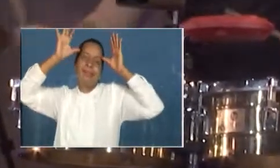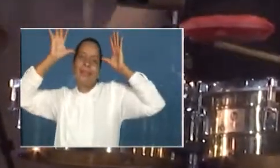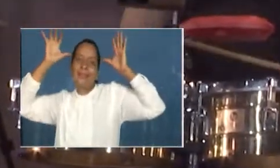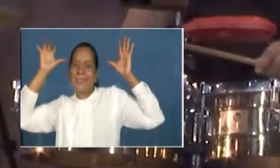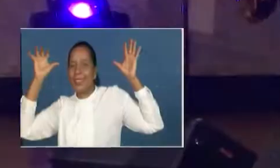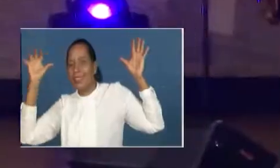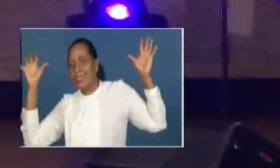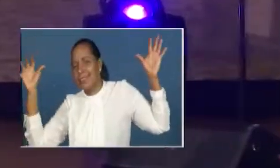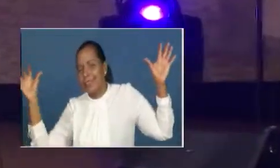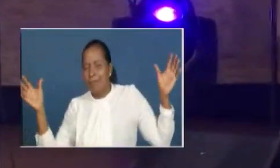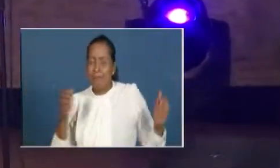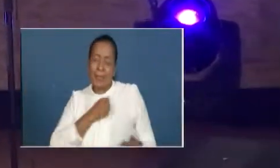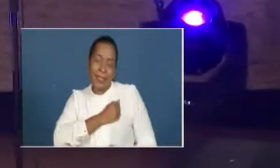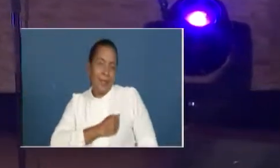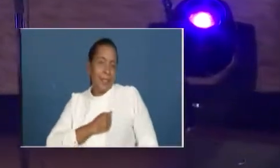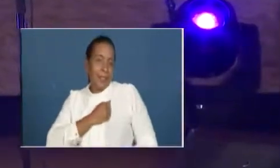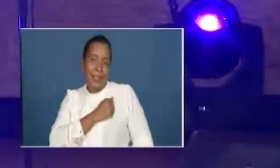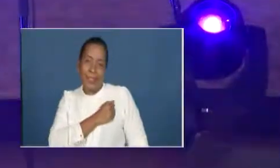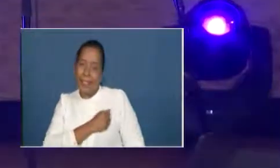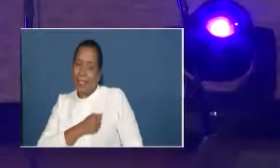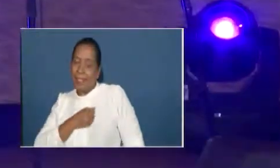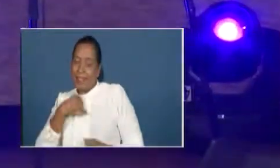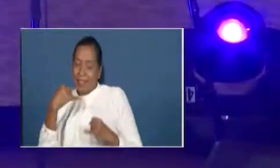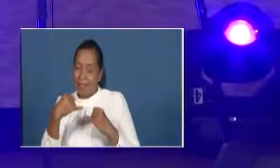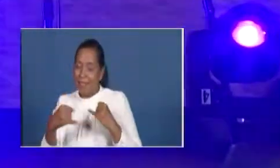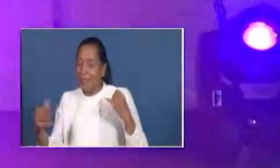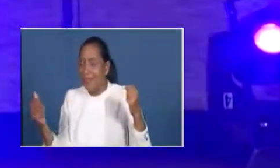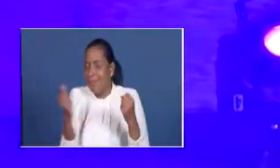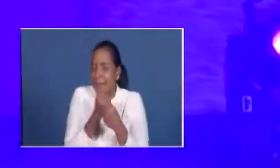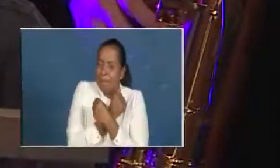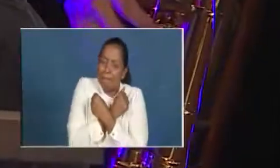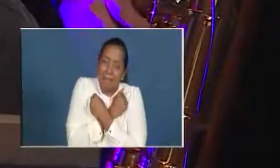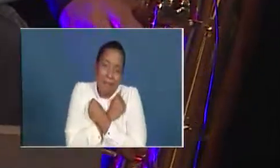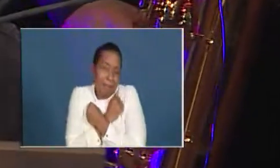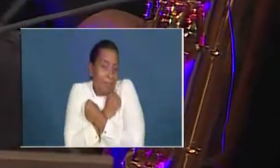profundo pésame, pues se ha muerto el amor.